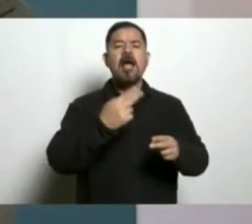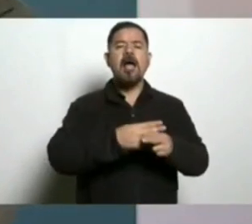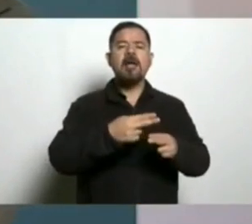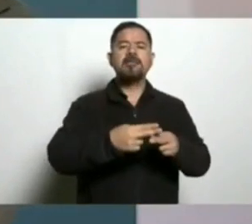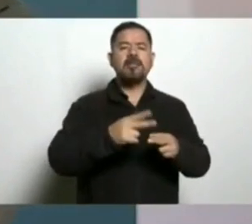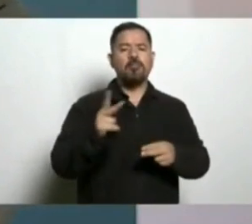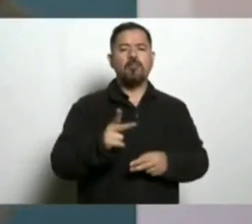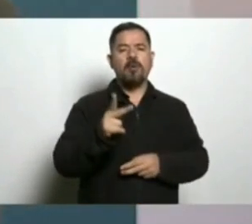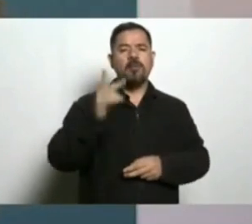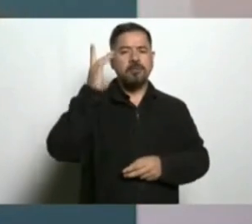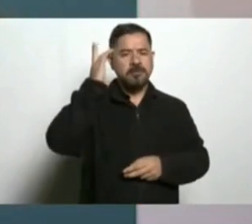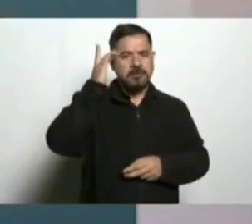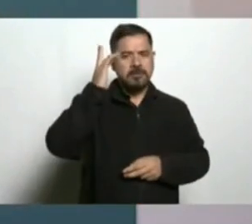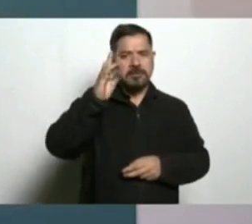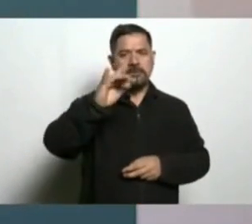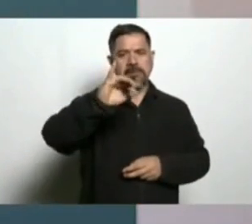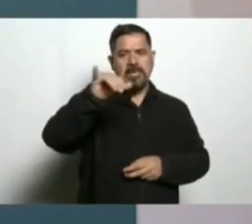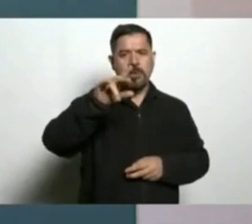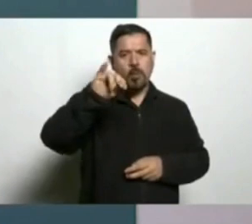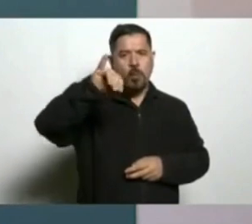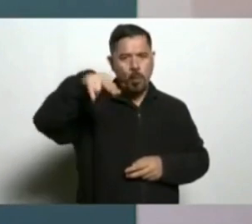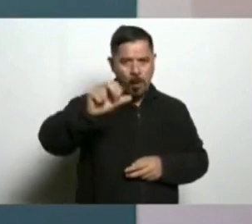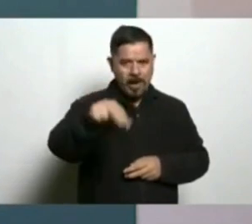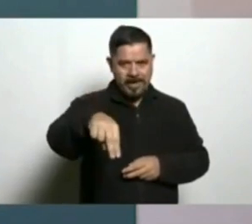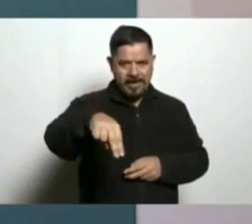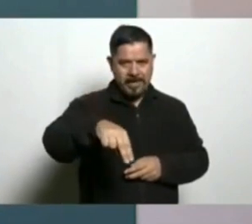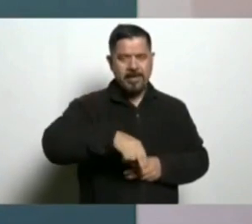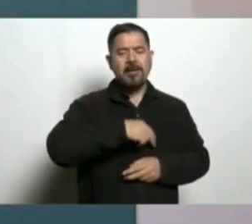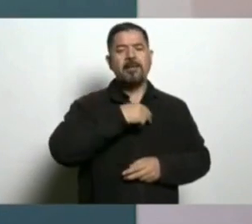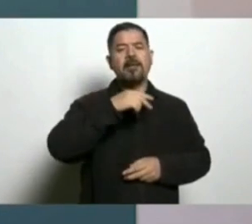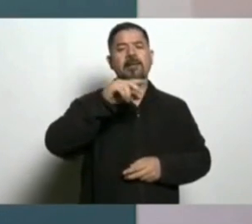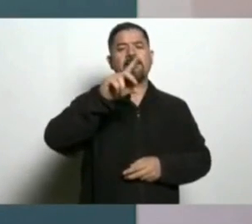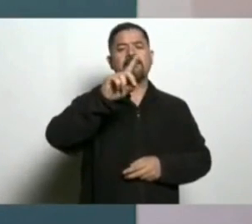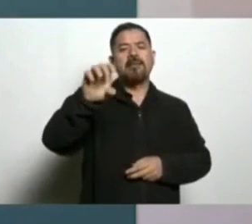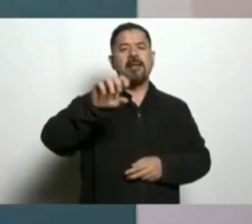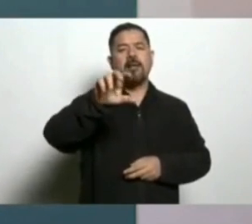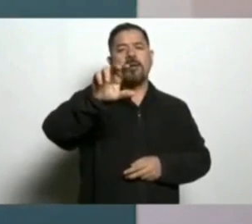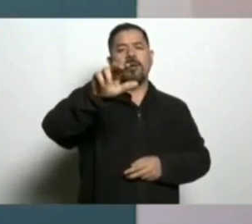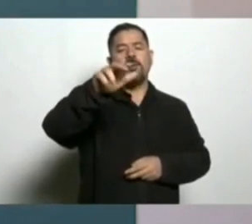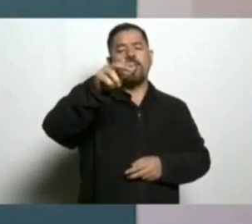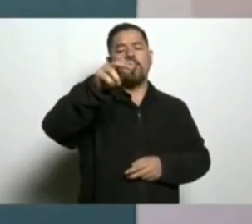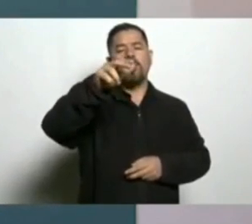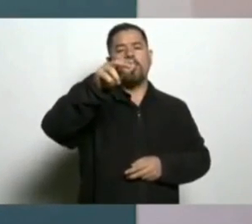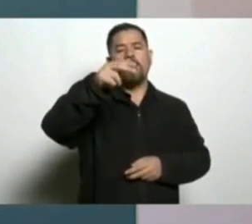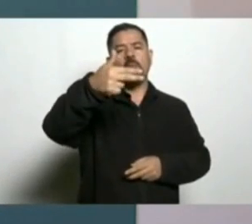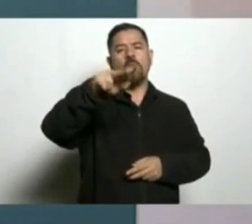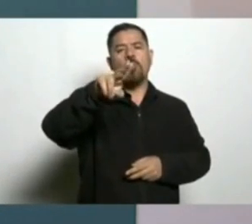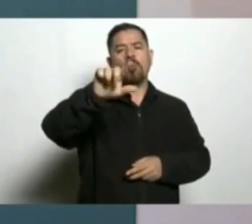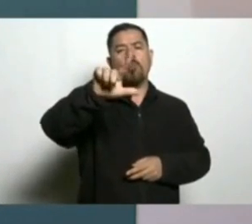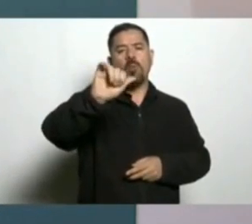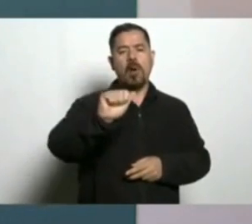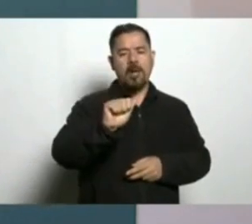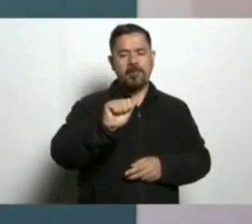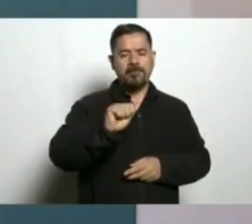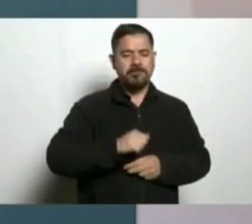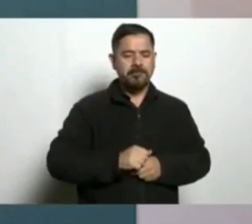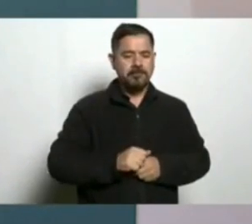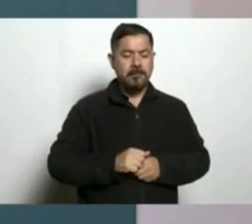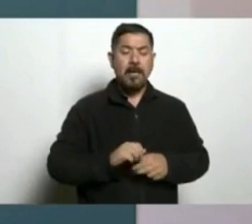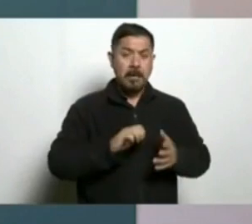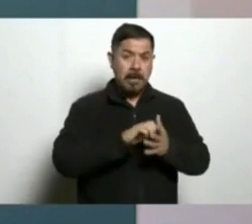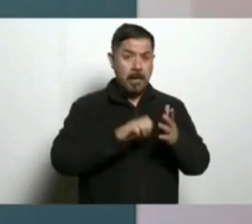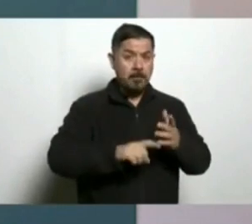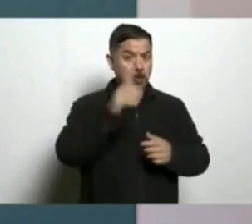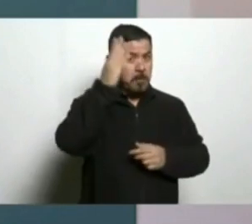entre otros dirigentes, Esteban Vaca Calderón, y están presos